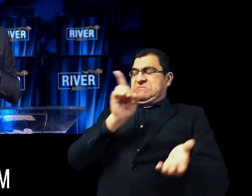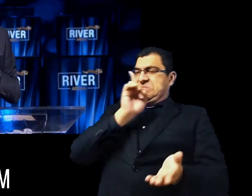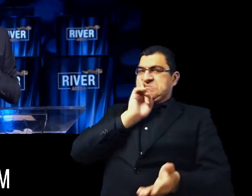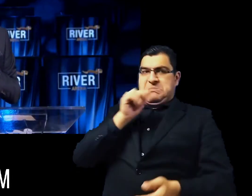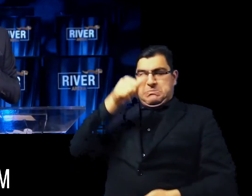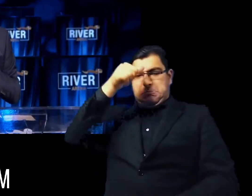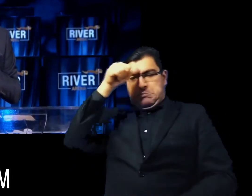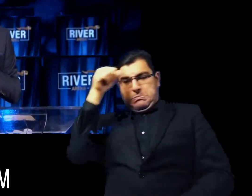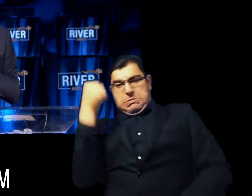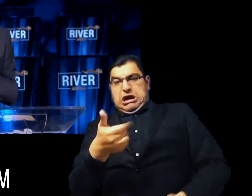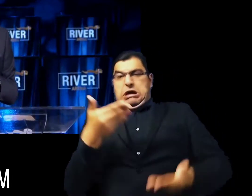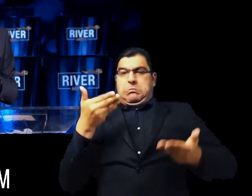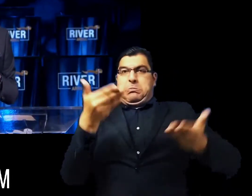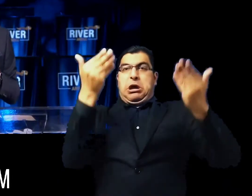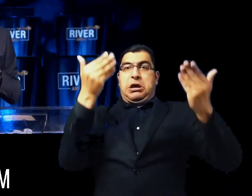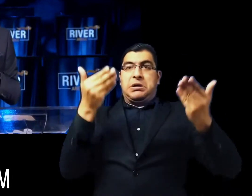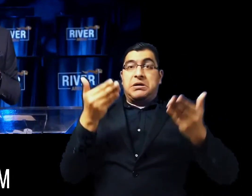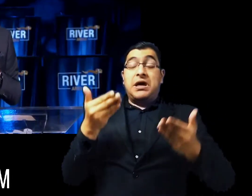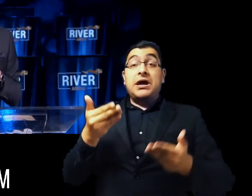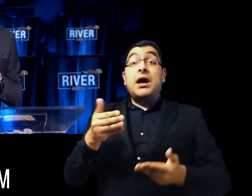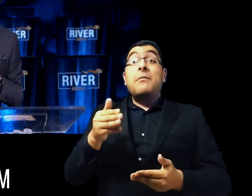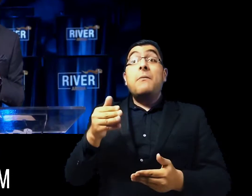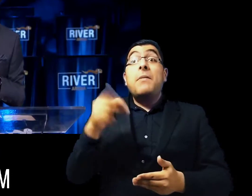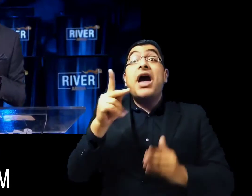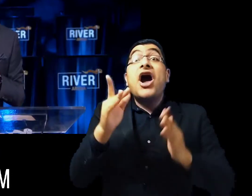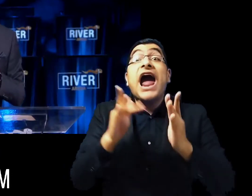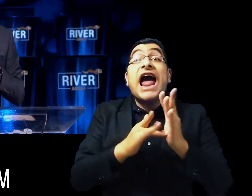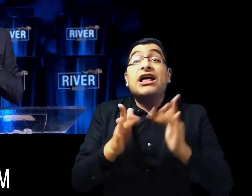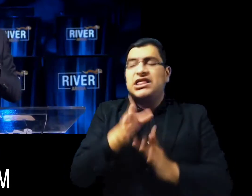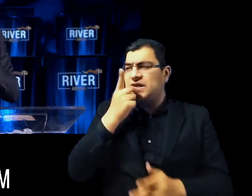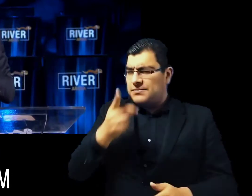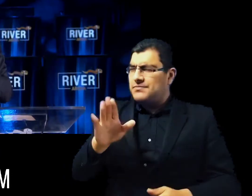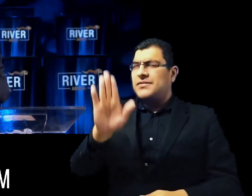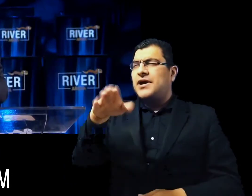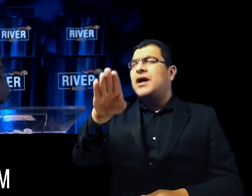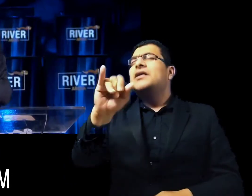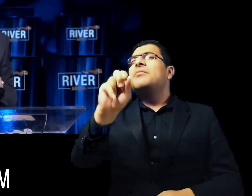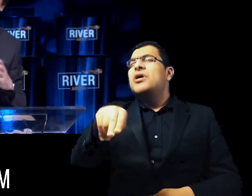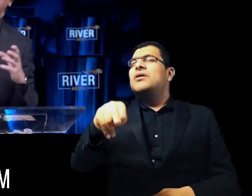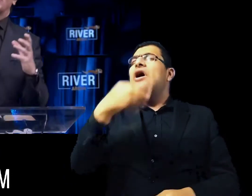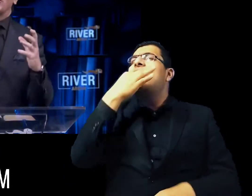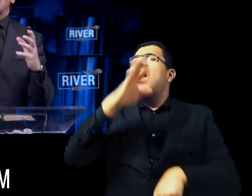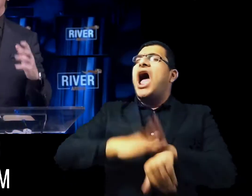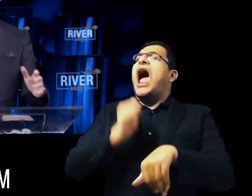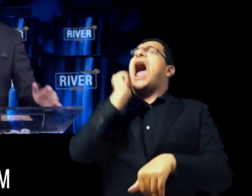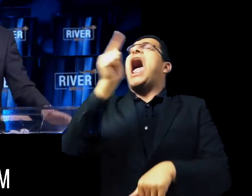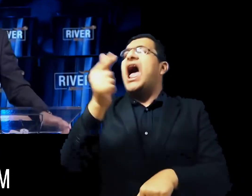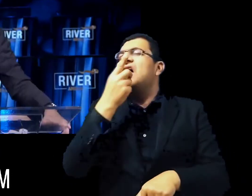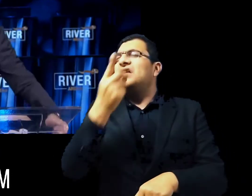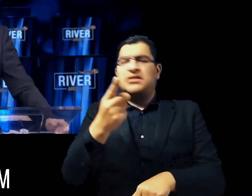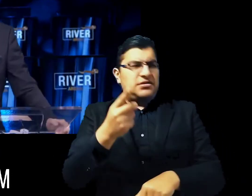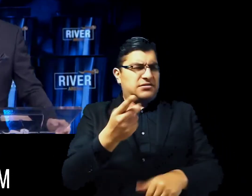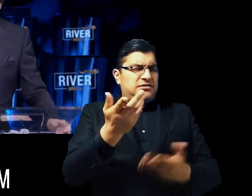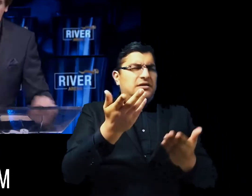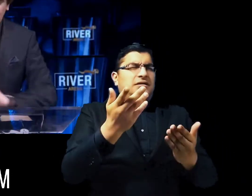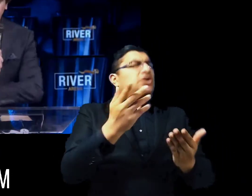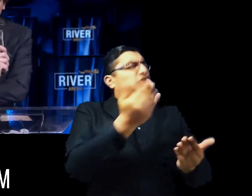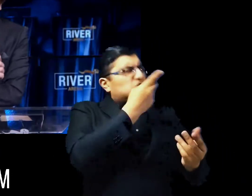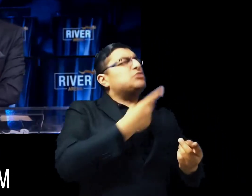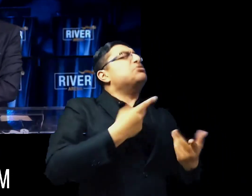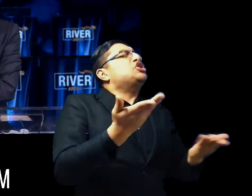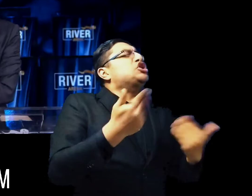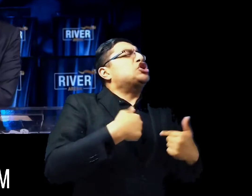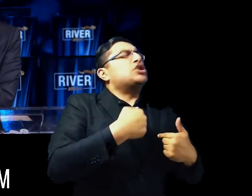es una pecadora. Pero Jesús le dijo, Simón, tengo algo que decirte. Sí, maestro, dice Simón.